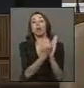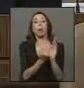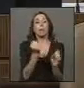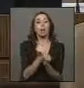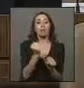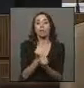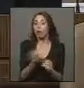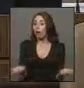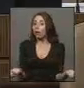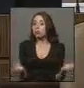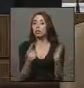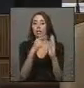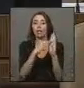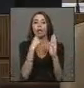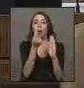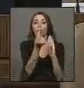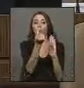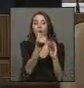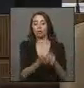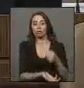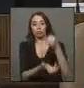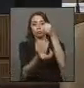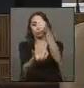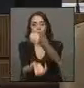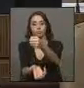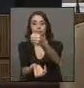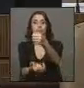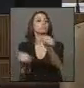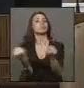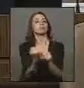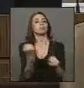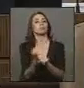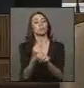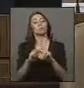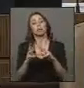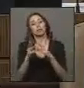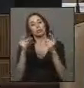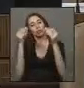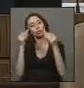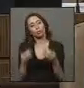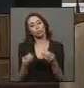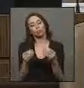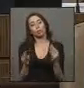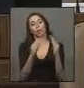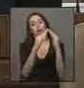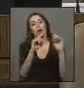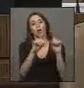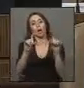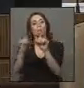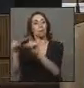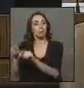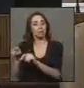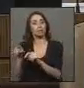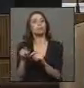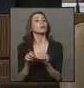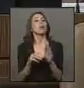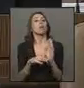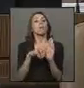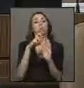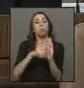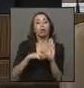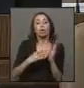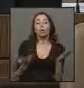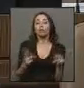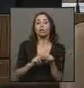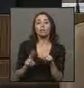en que se indiquen los recursos que van a asignar para avanzar en la solución definitiva de estos campamentos, los proyectos que